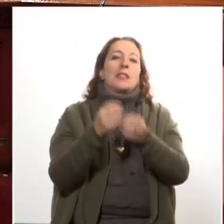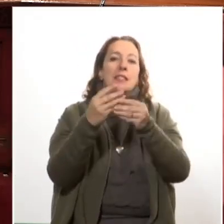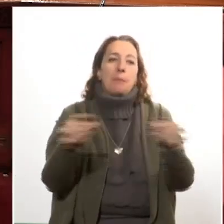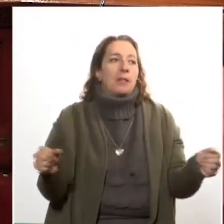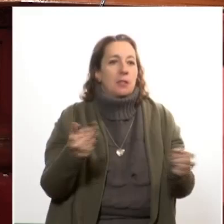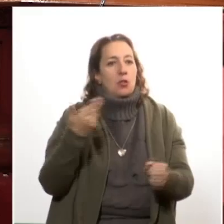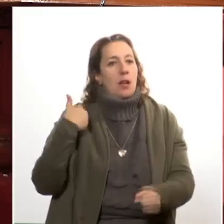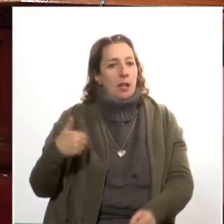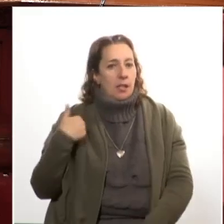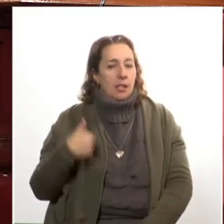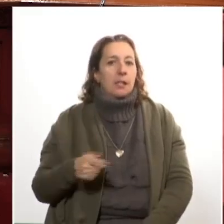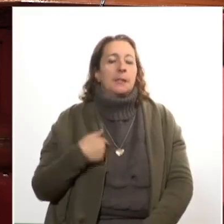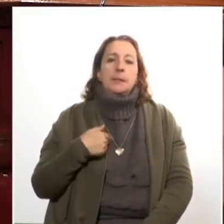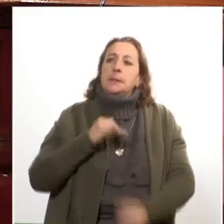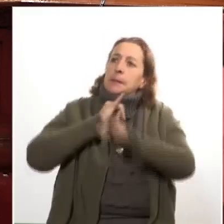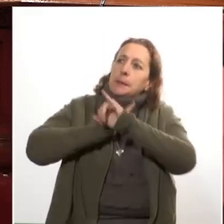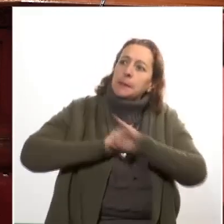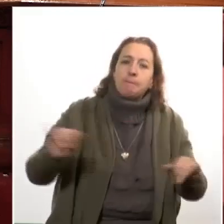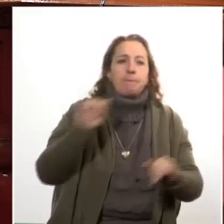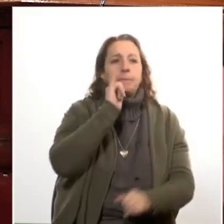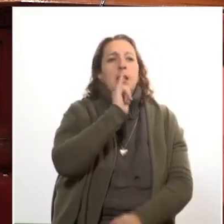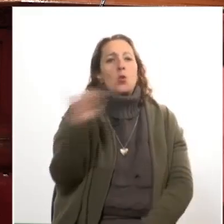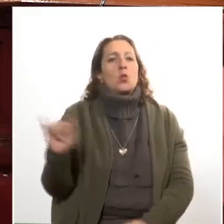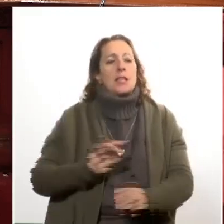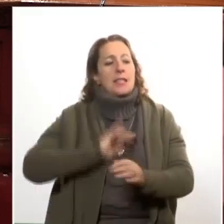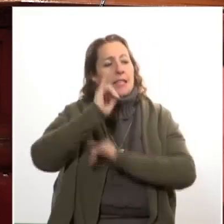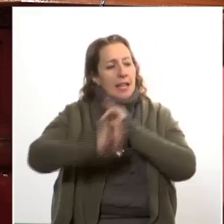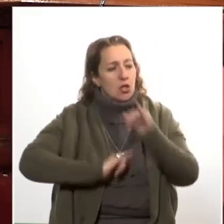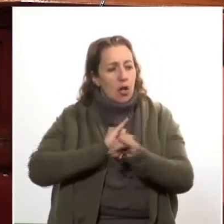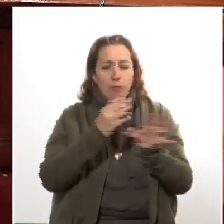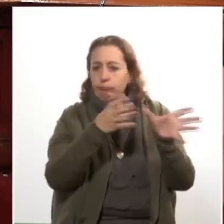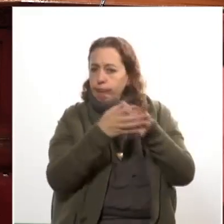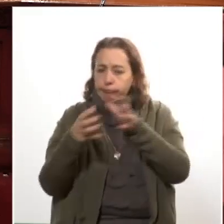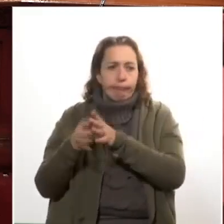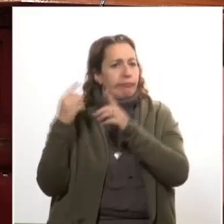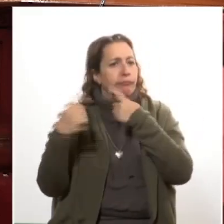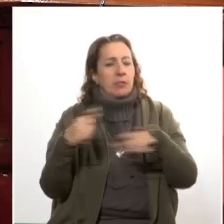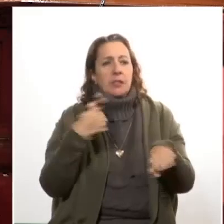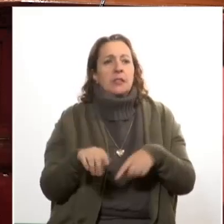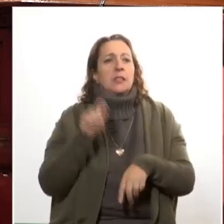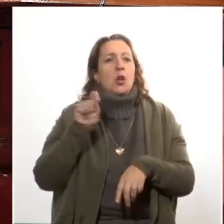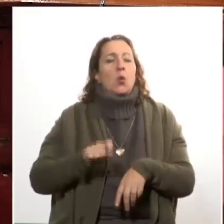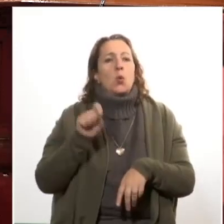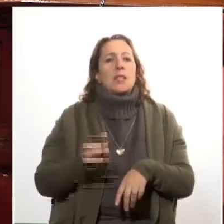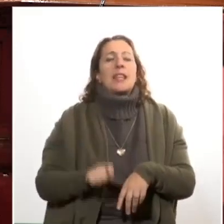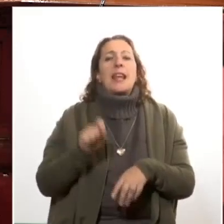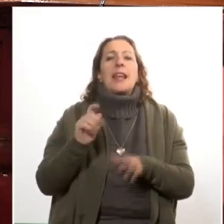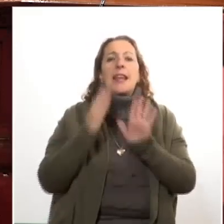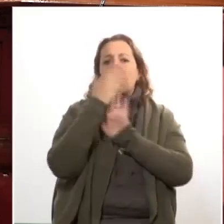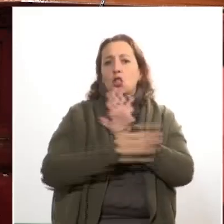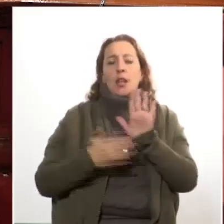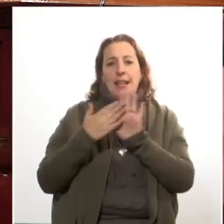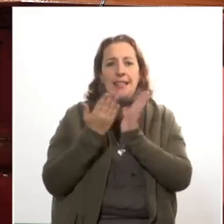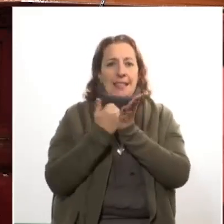propulsora de las denuncias ante organismos internacionales y ante distintos estrados judiciales nacionales y extranjeros.